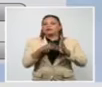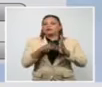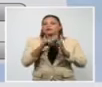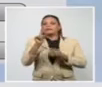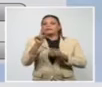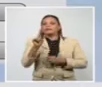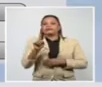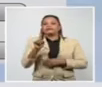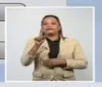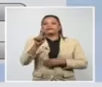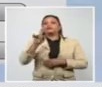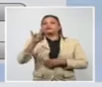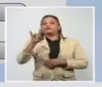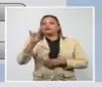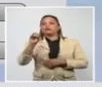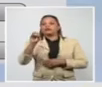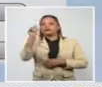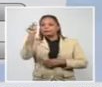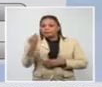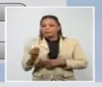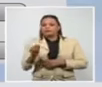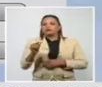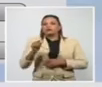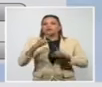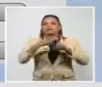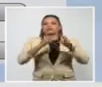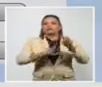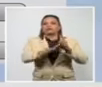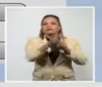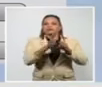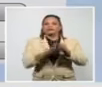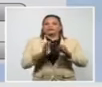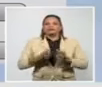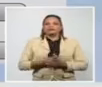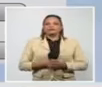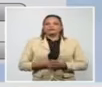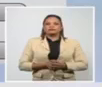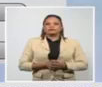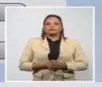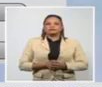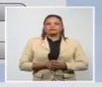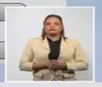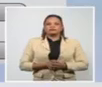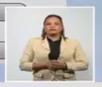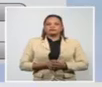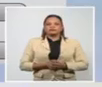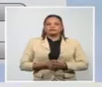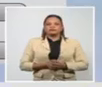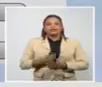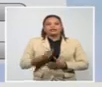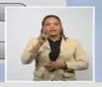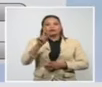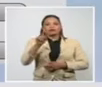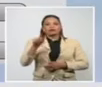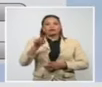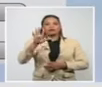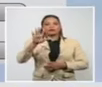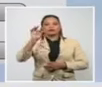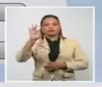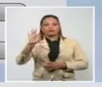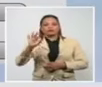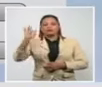31.190 personas con la COVID-19. Estamos hablando de que el